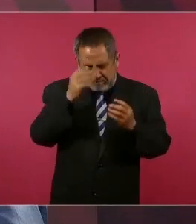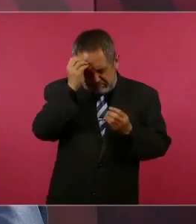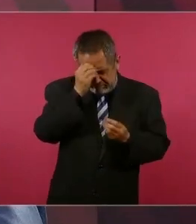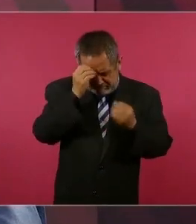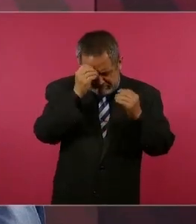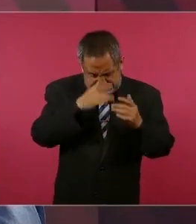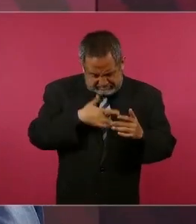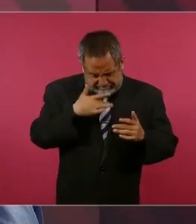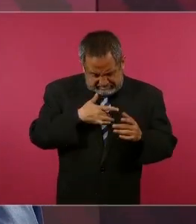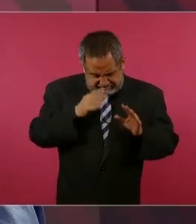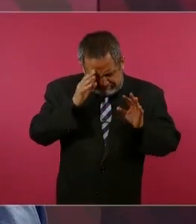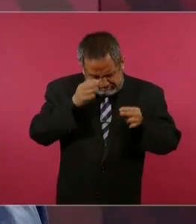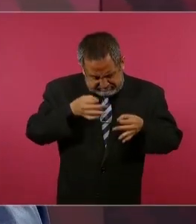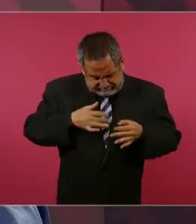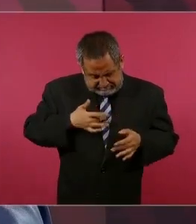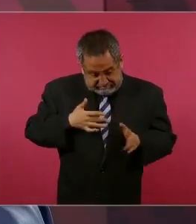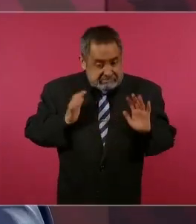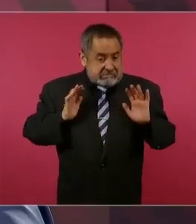reflexión